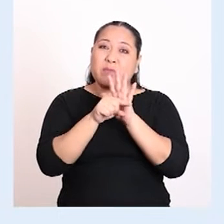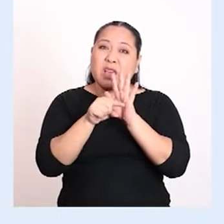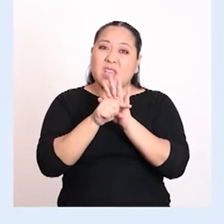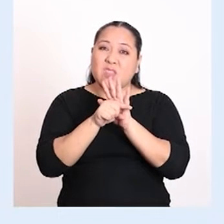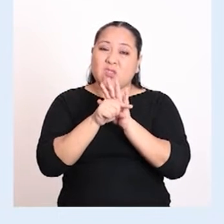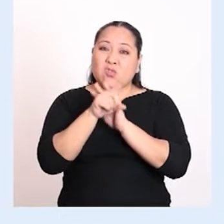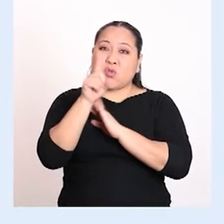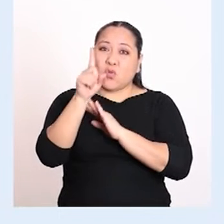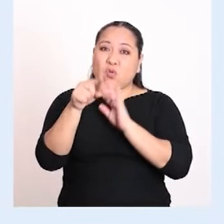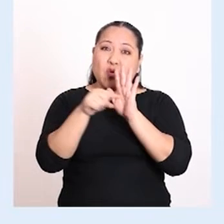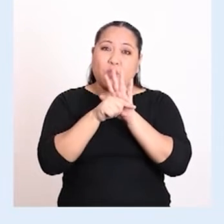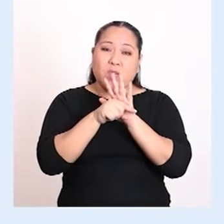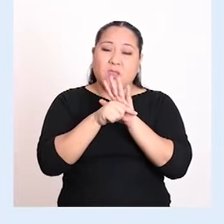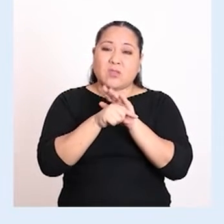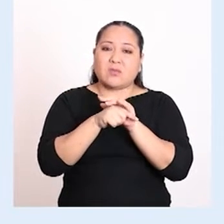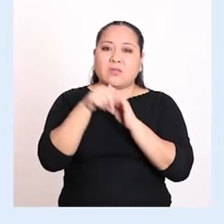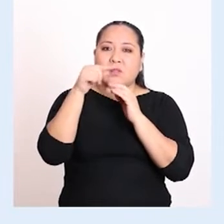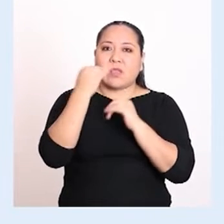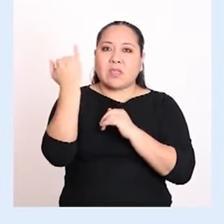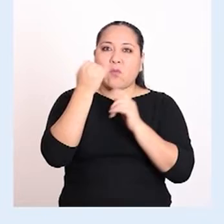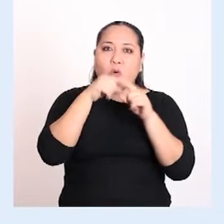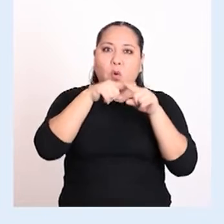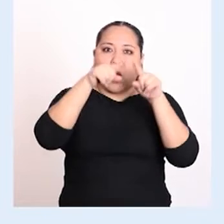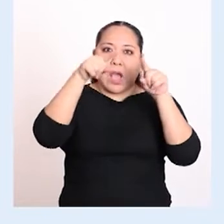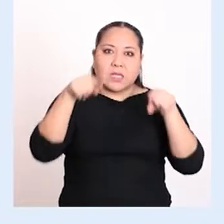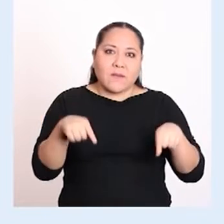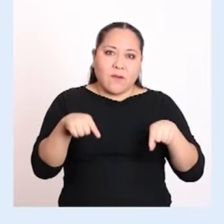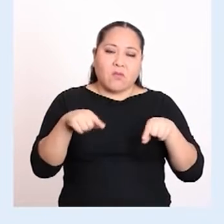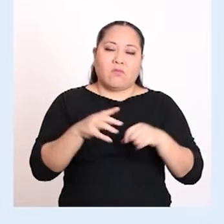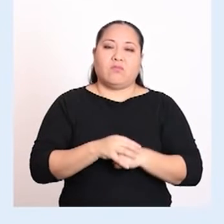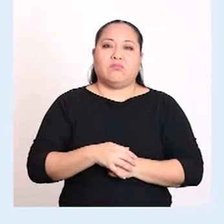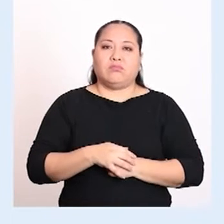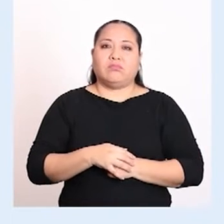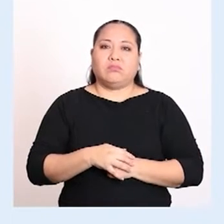al cuadrado es 1 negativo y la gráfica se abre hacia abajo.